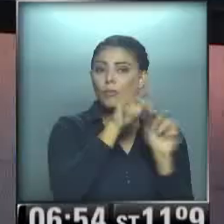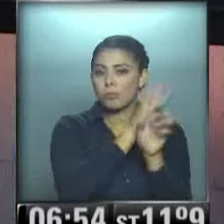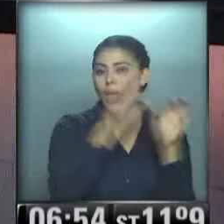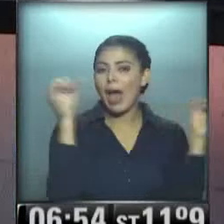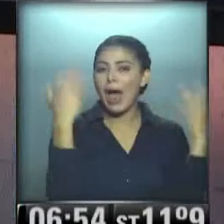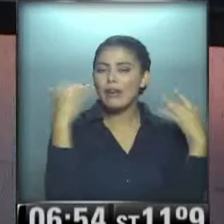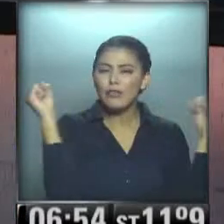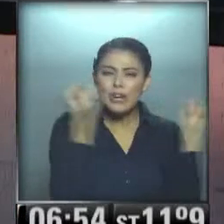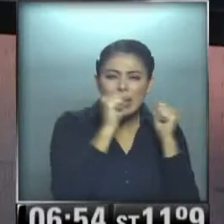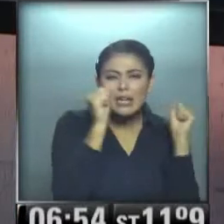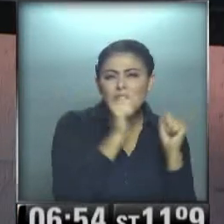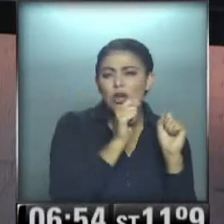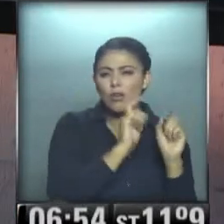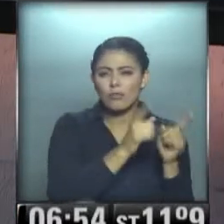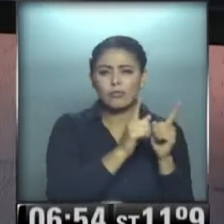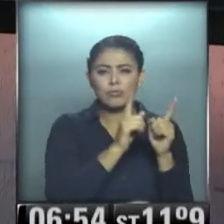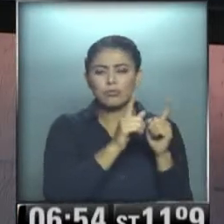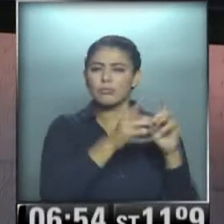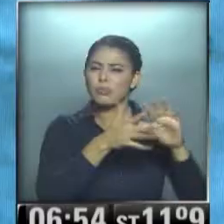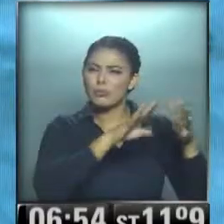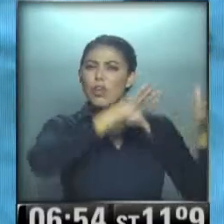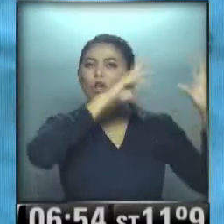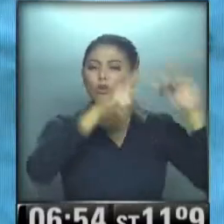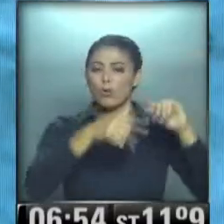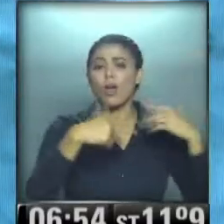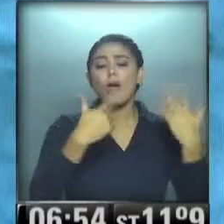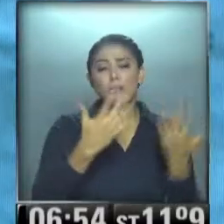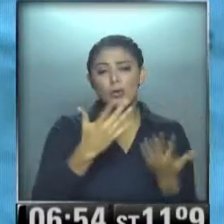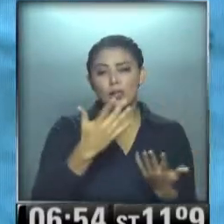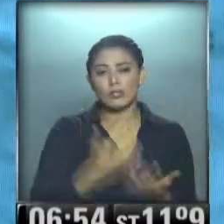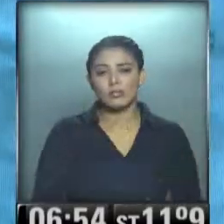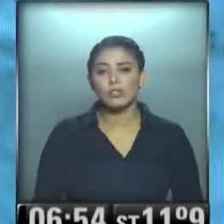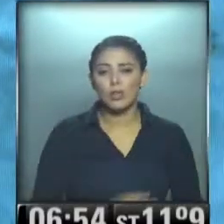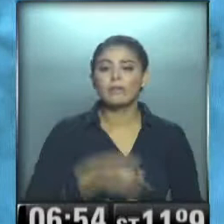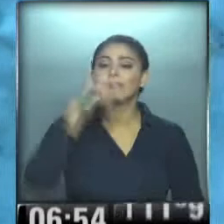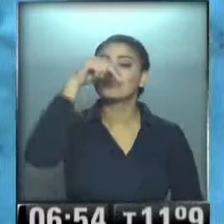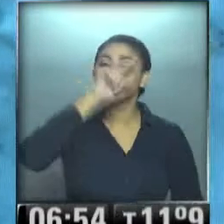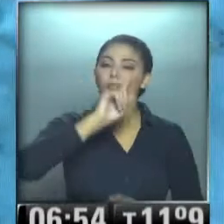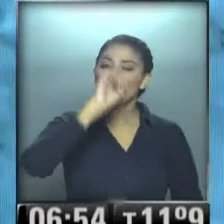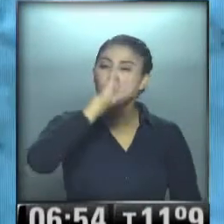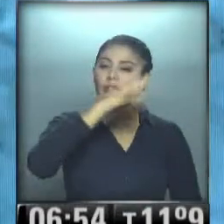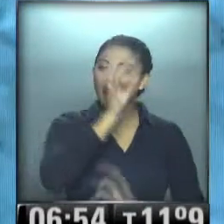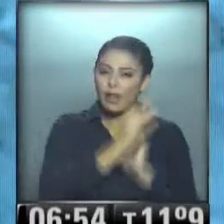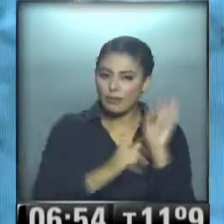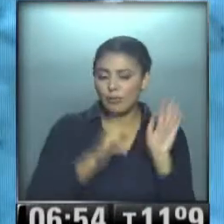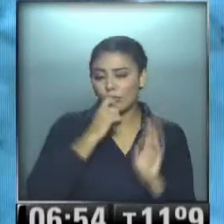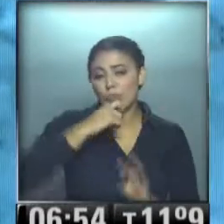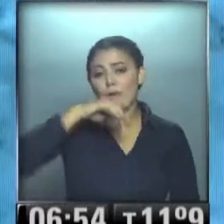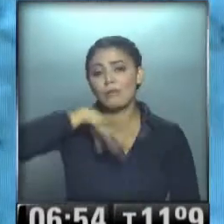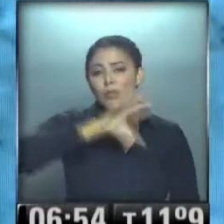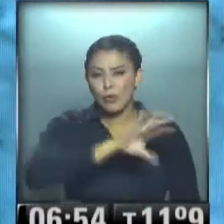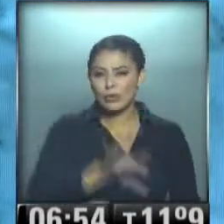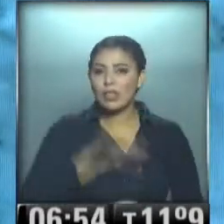bastante importante. Es un sistema de mal tiempo que está provocando nevadas de variada intensidad en casi toda nuestra